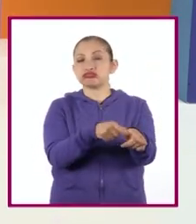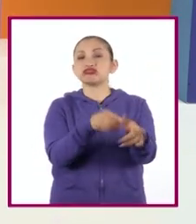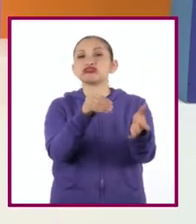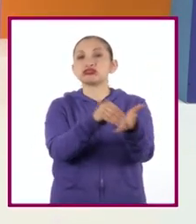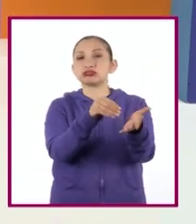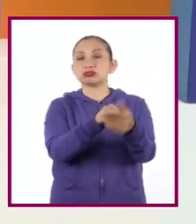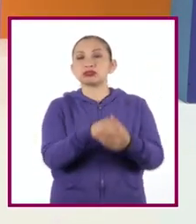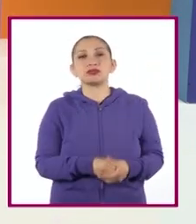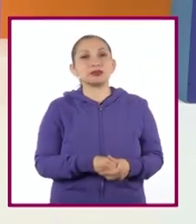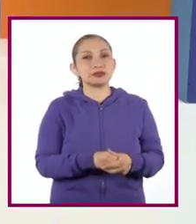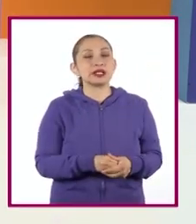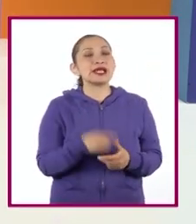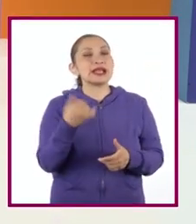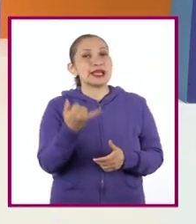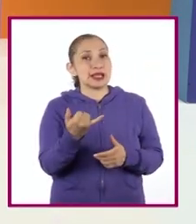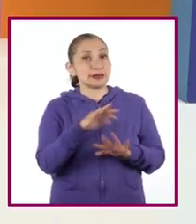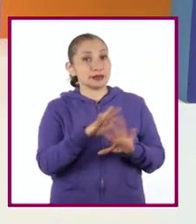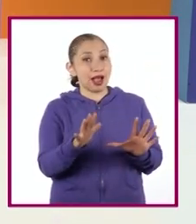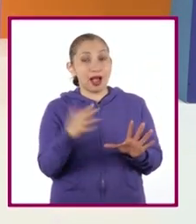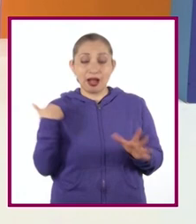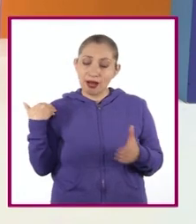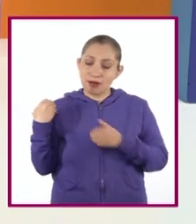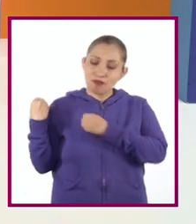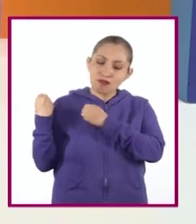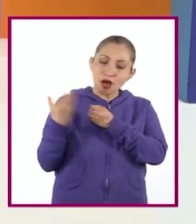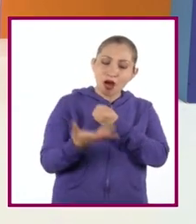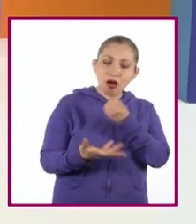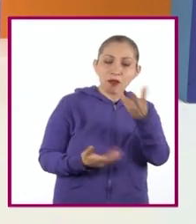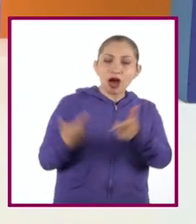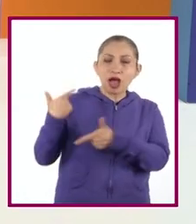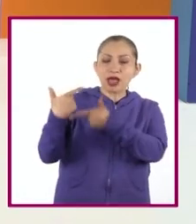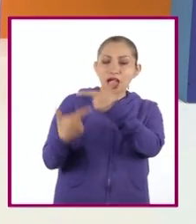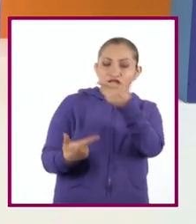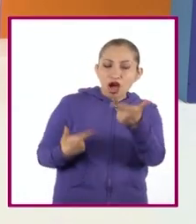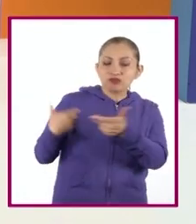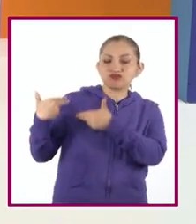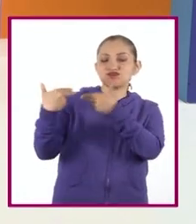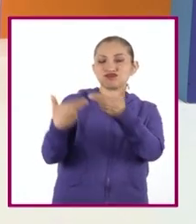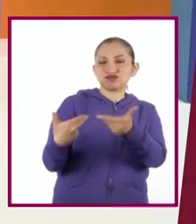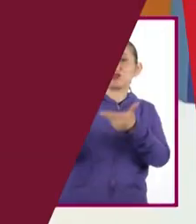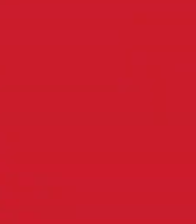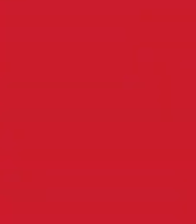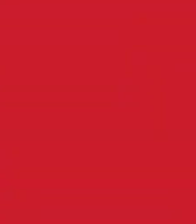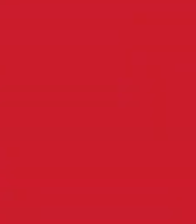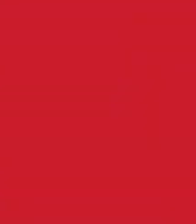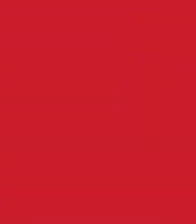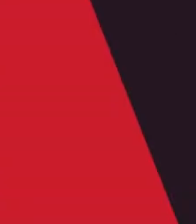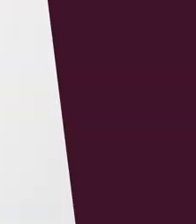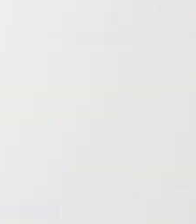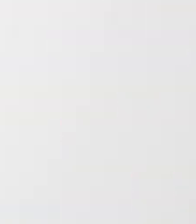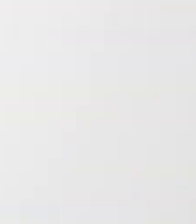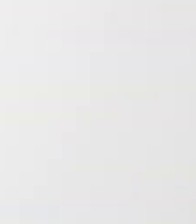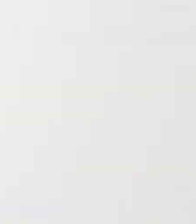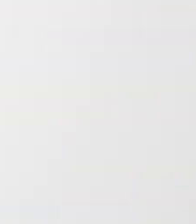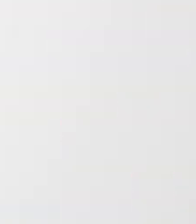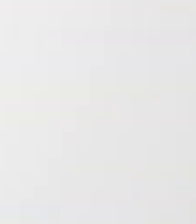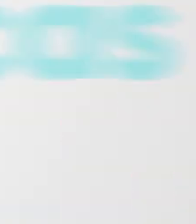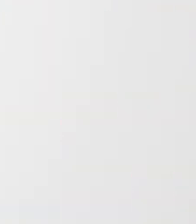hasta nuestros días y que han sido transmitidos de generación en generación.